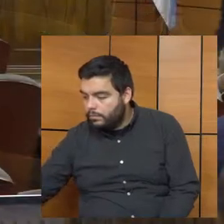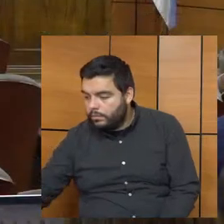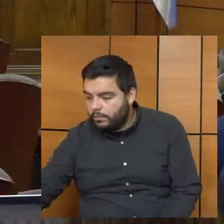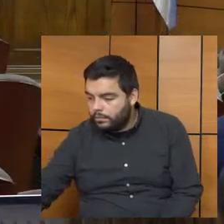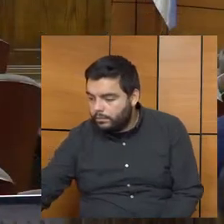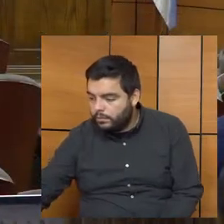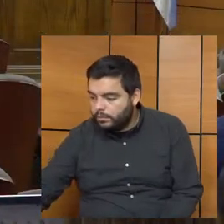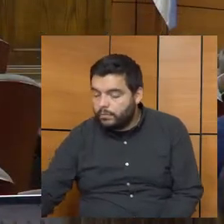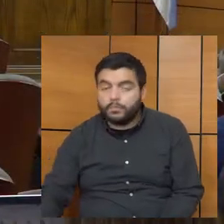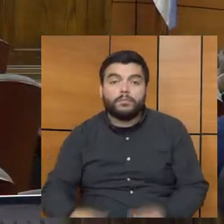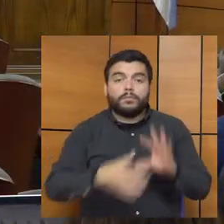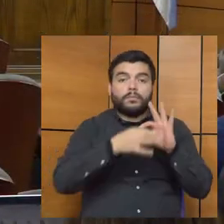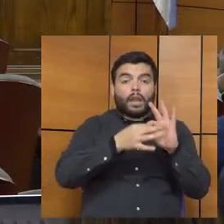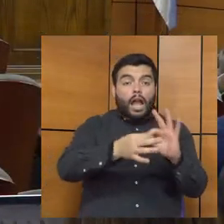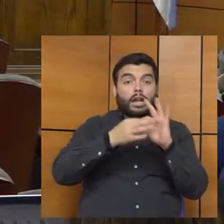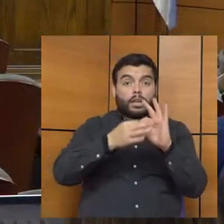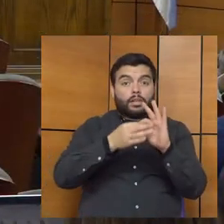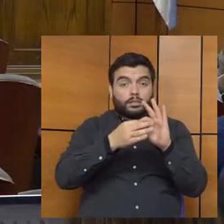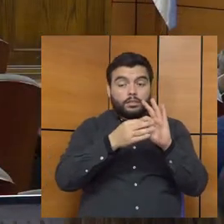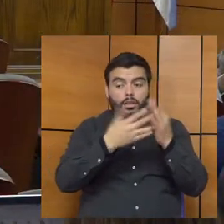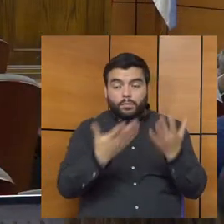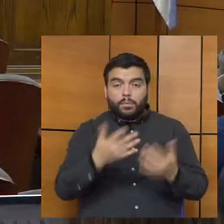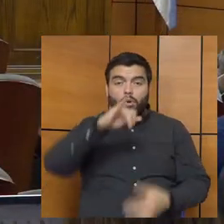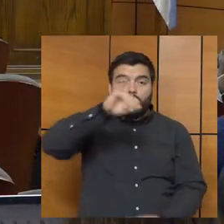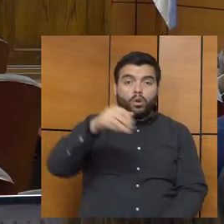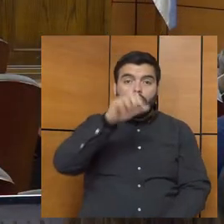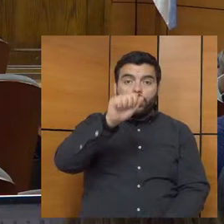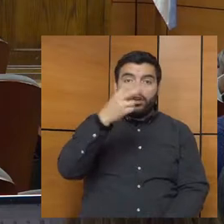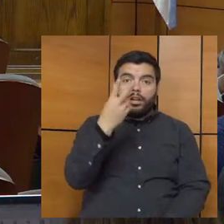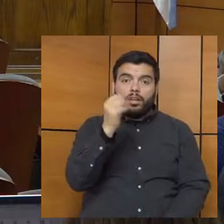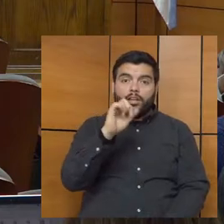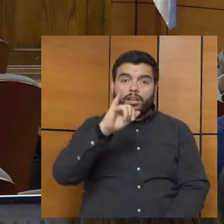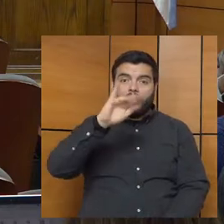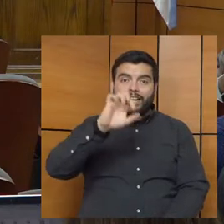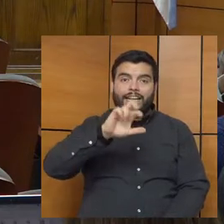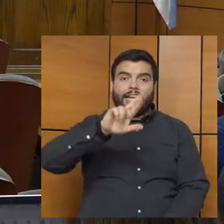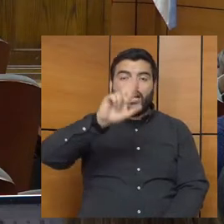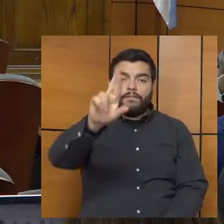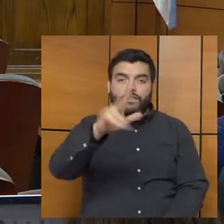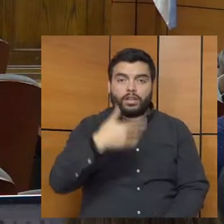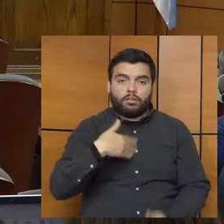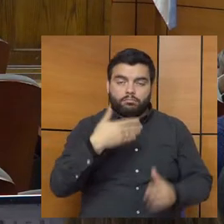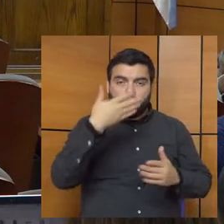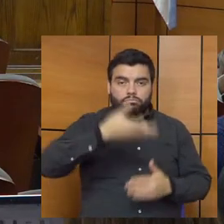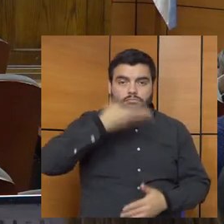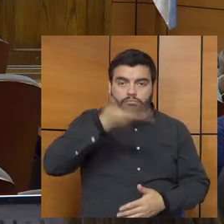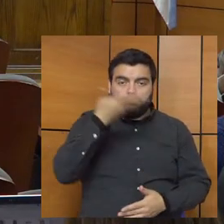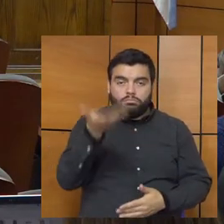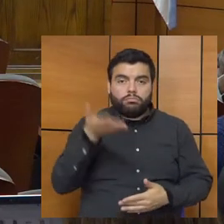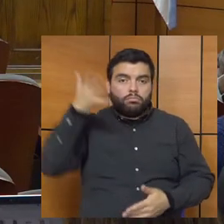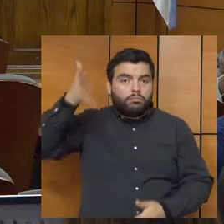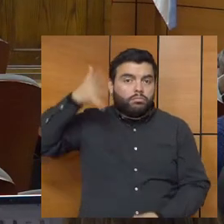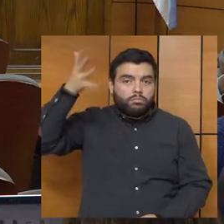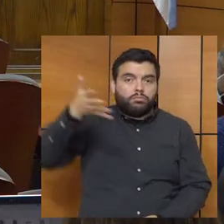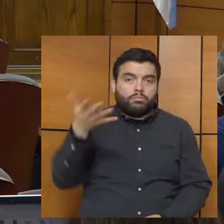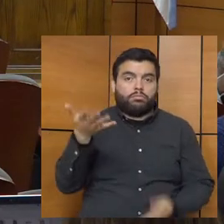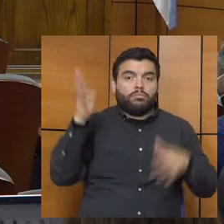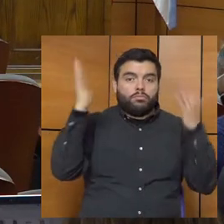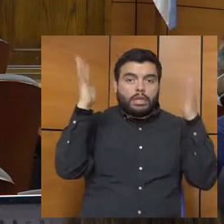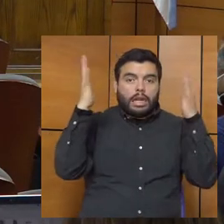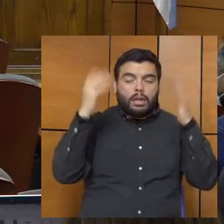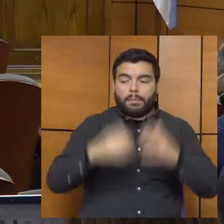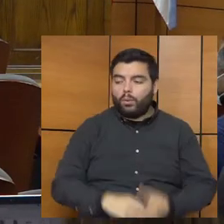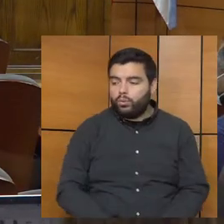Agradecemos al doctor Javier Rondán por su presencia en esta jornada y por esta impecable ponencia que nos entregó hoy. Entreguémosles nuevamente un cariñoso